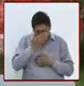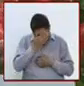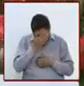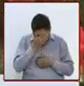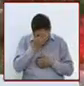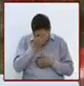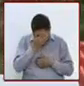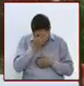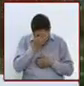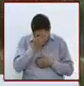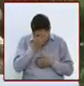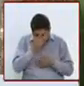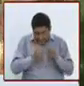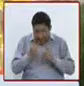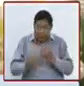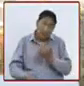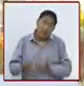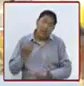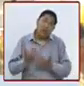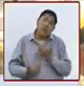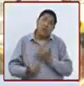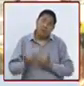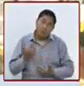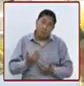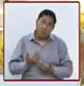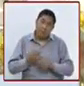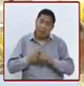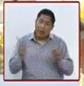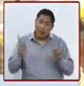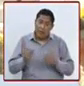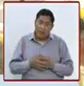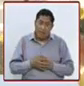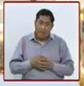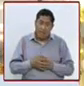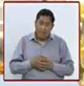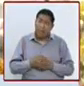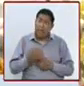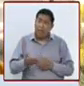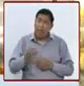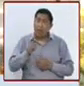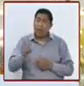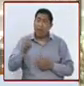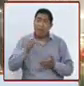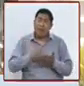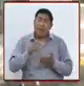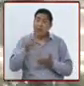sepultados, algunos fueron cremados. Sin embargo, hay